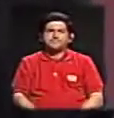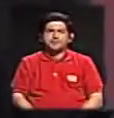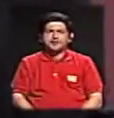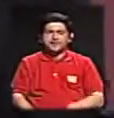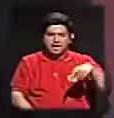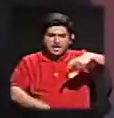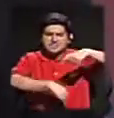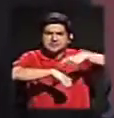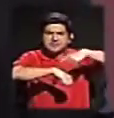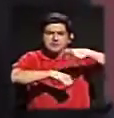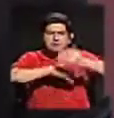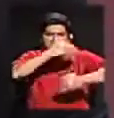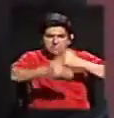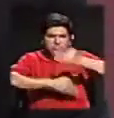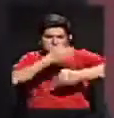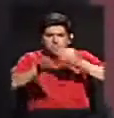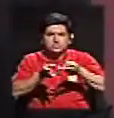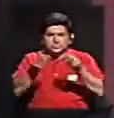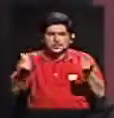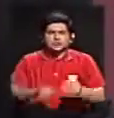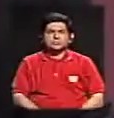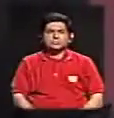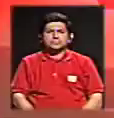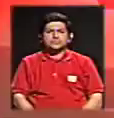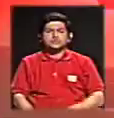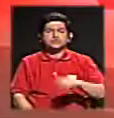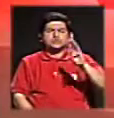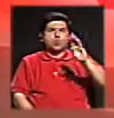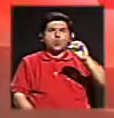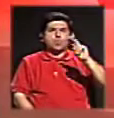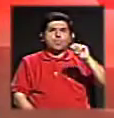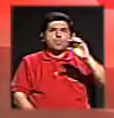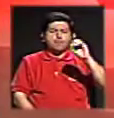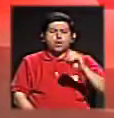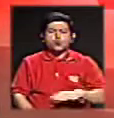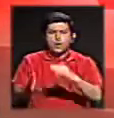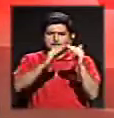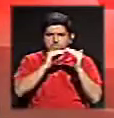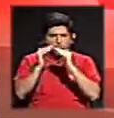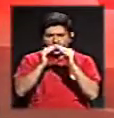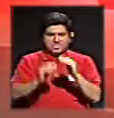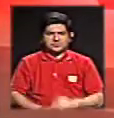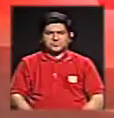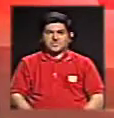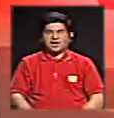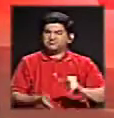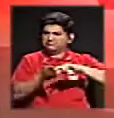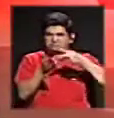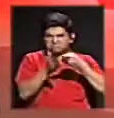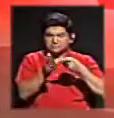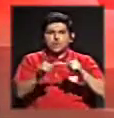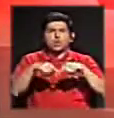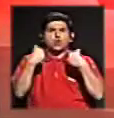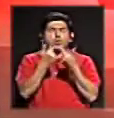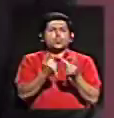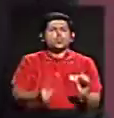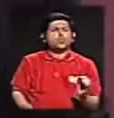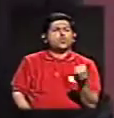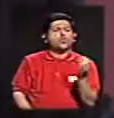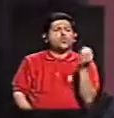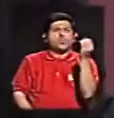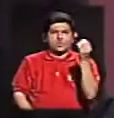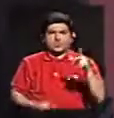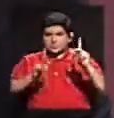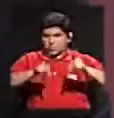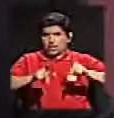su etapa productiva el bono demográfico en nuestros países. Ese grupo de muchachos, de